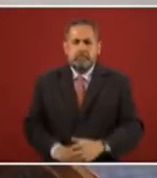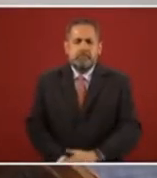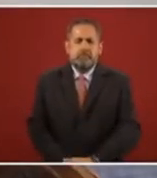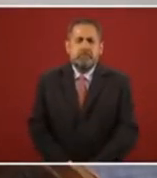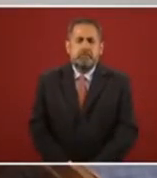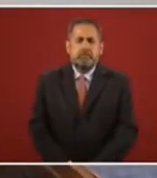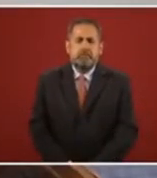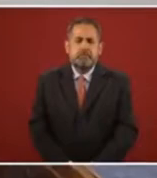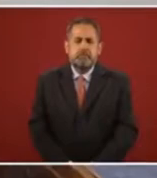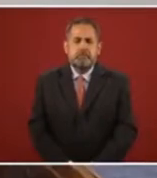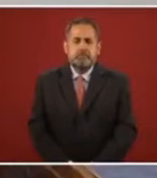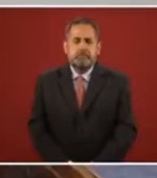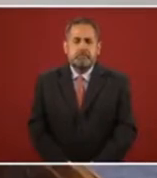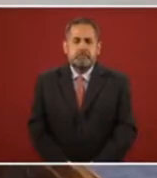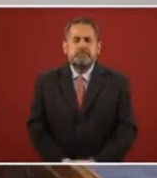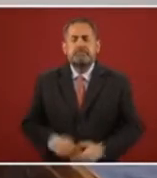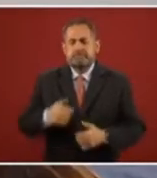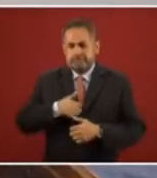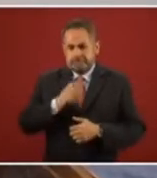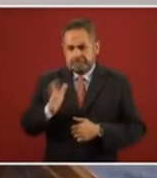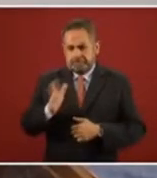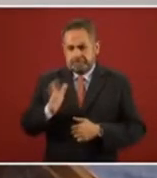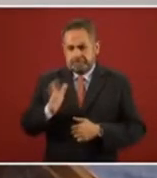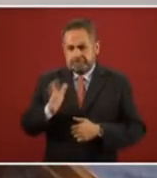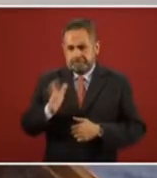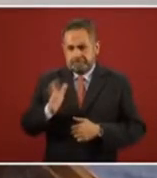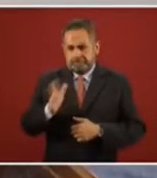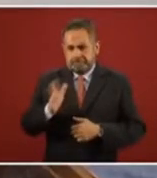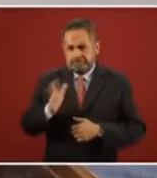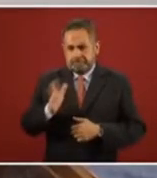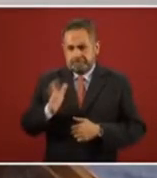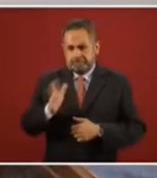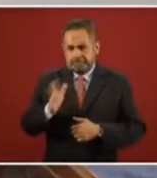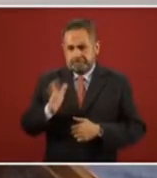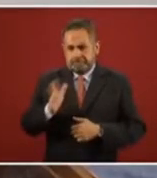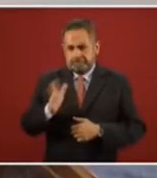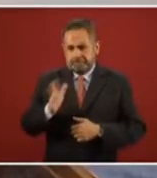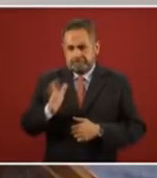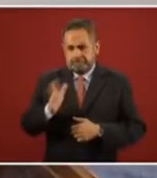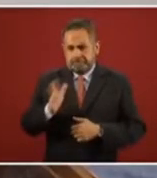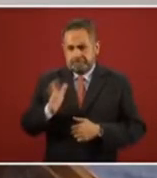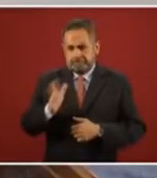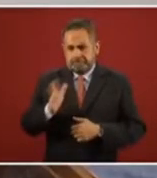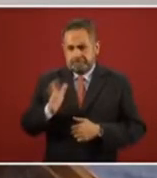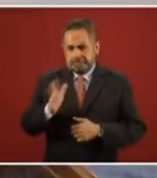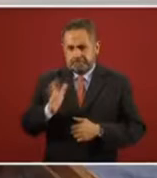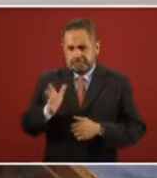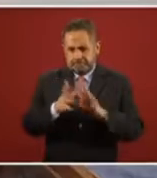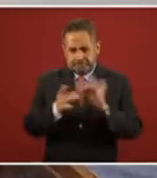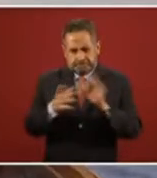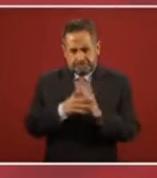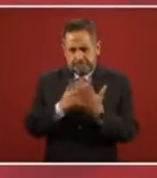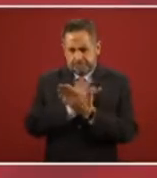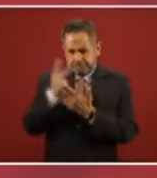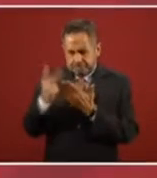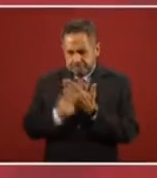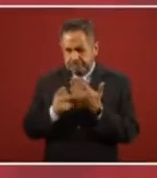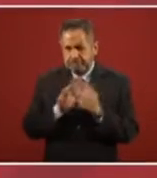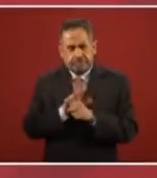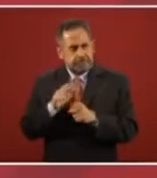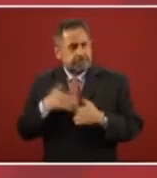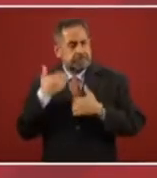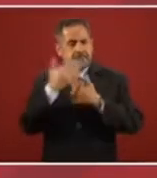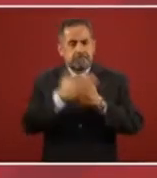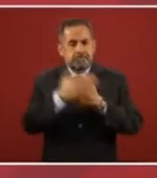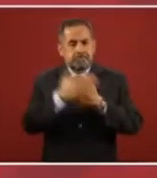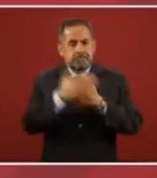ya el programa programas en la reunión de